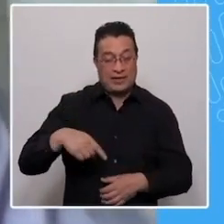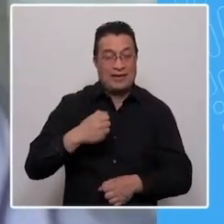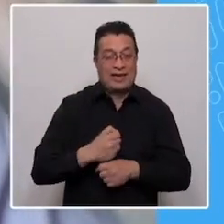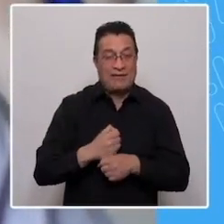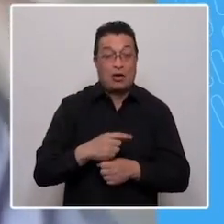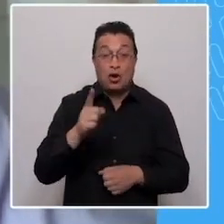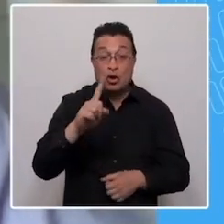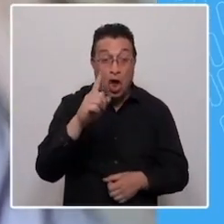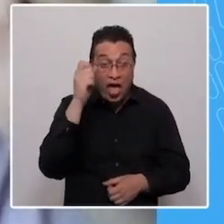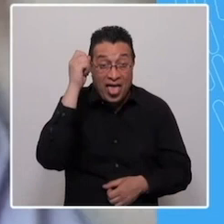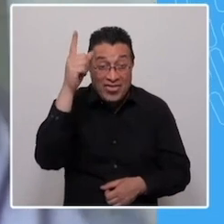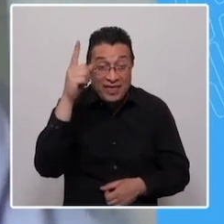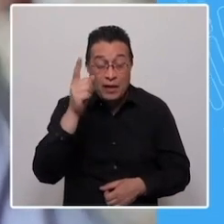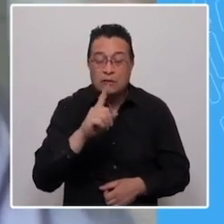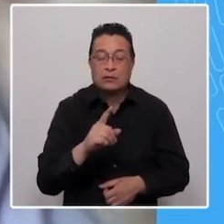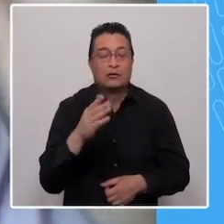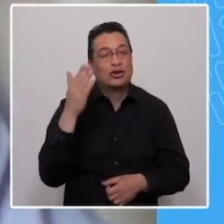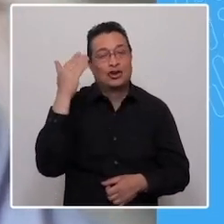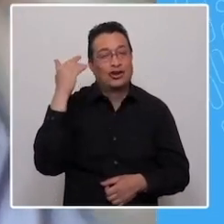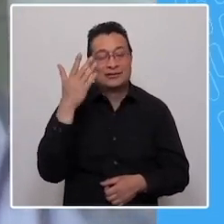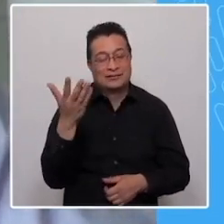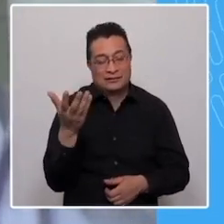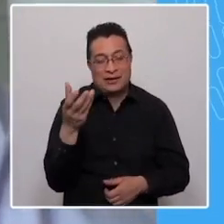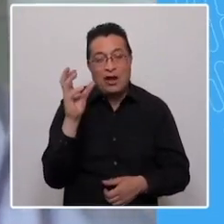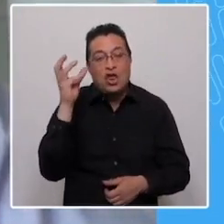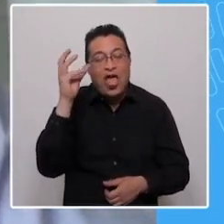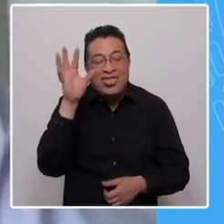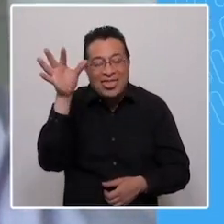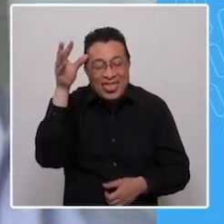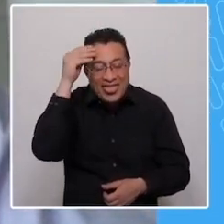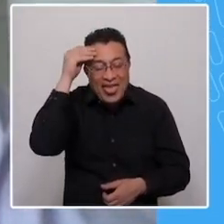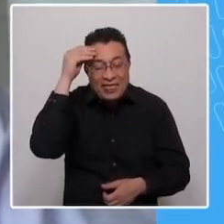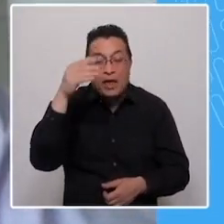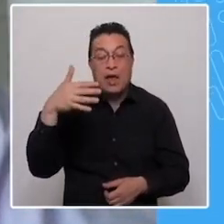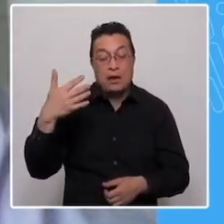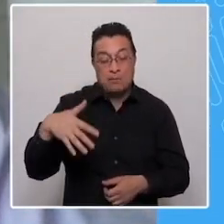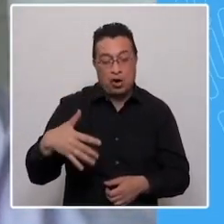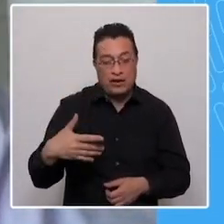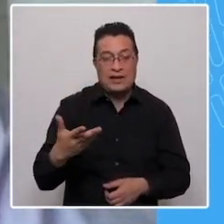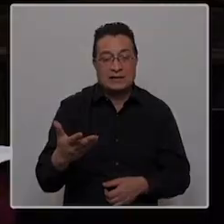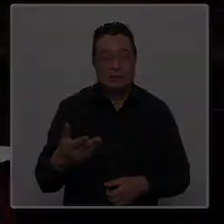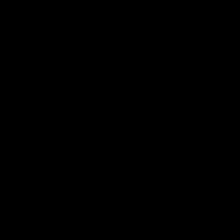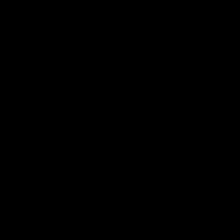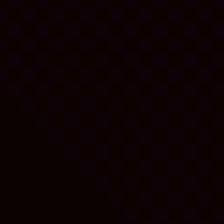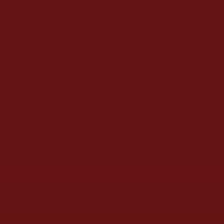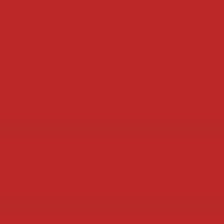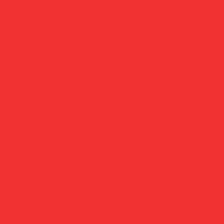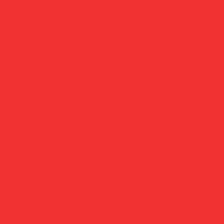comprenda es porque no entiende la importancia.